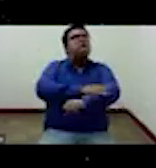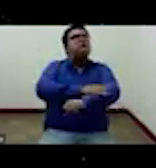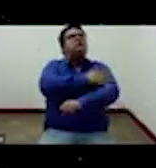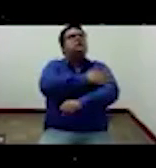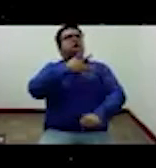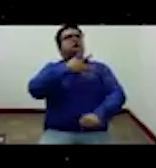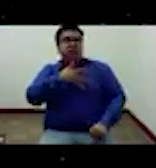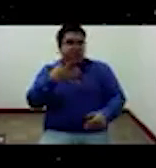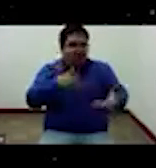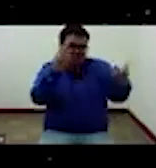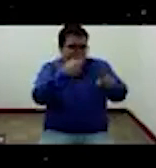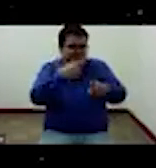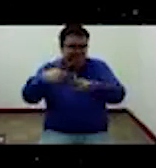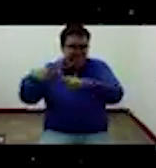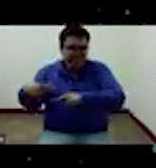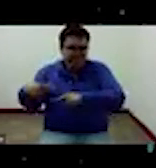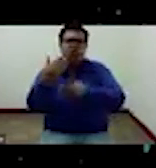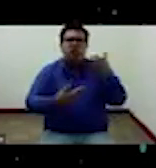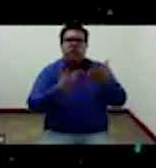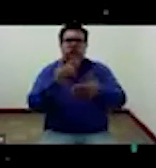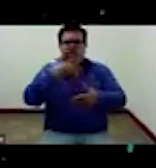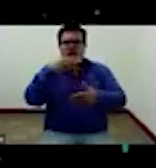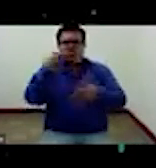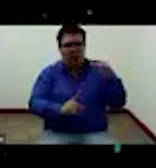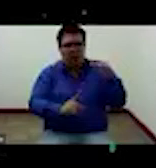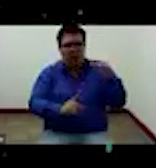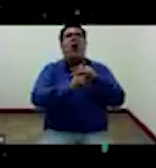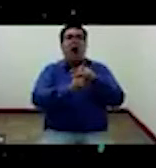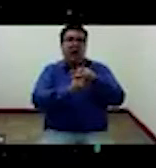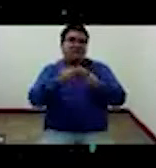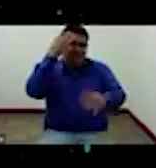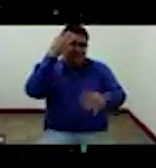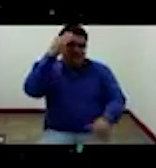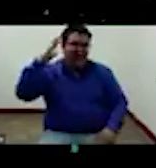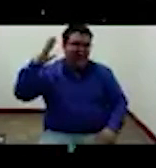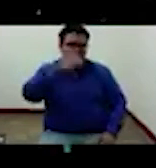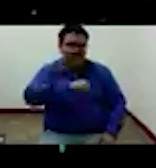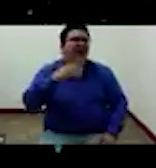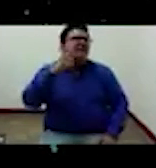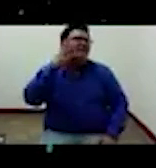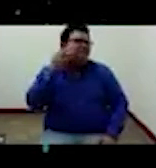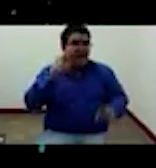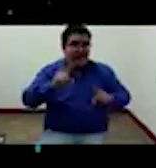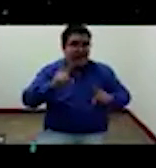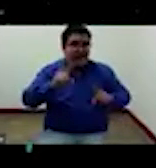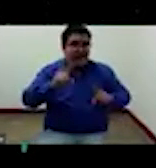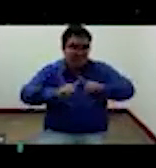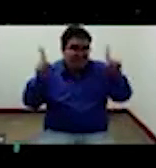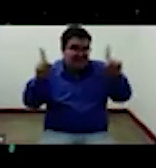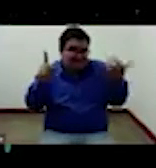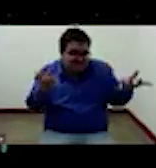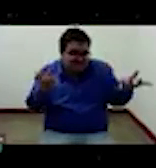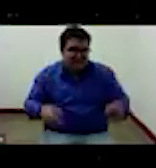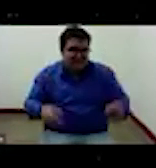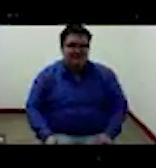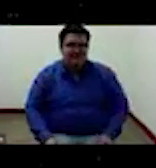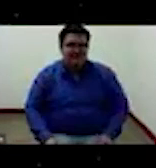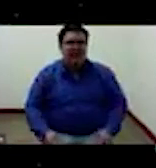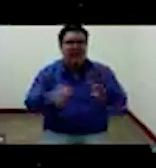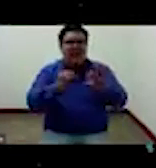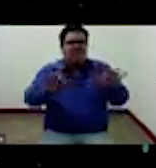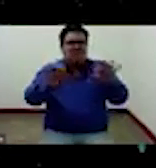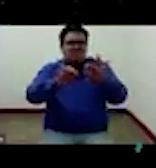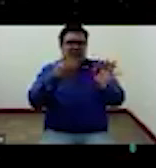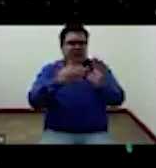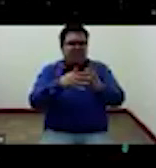Y aparece, digamos, una experiencia de escucha muy distinta. La gente puede quedarse un tiempo libre, puede escoger el